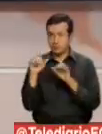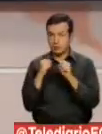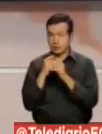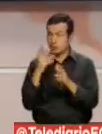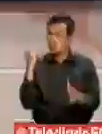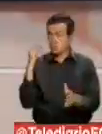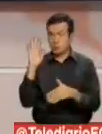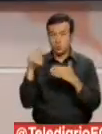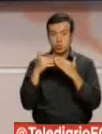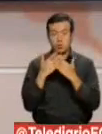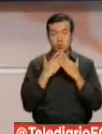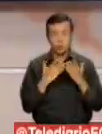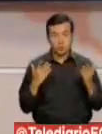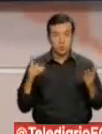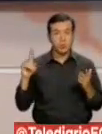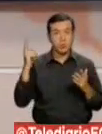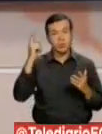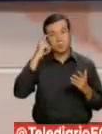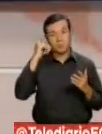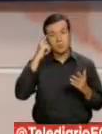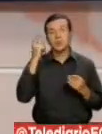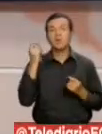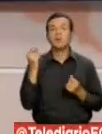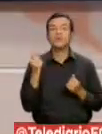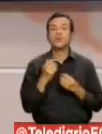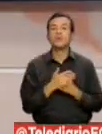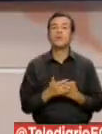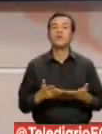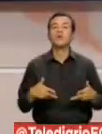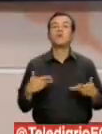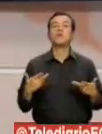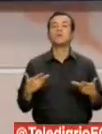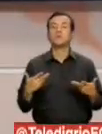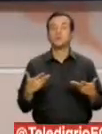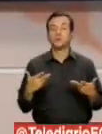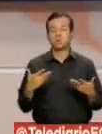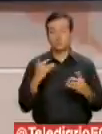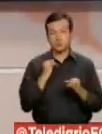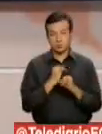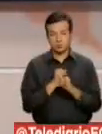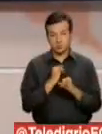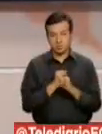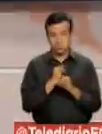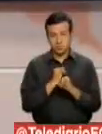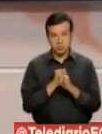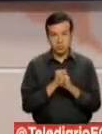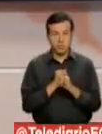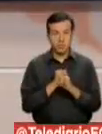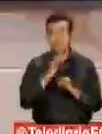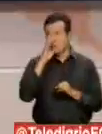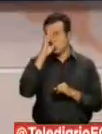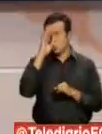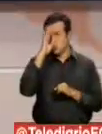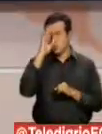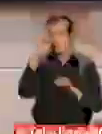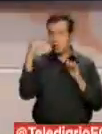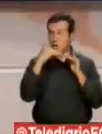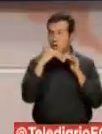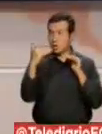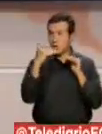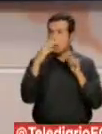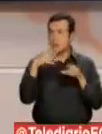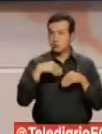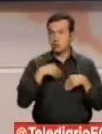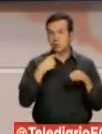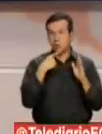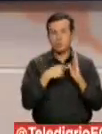pasada, donde solamente se conseguía financiamiento de organismos ideológicamente o de países ideológicamente afines al nuestro,